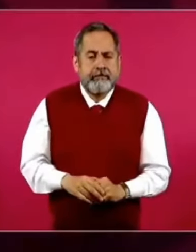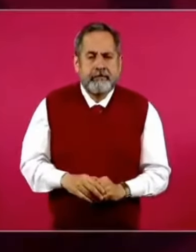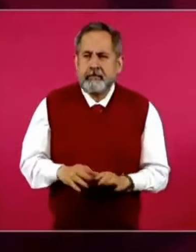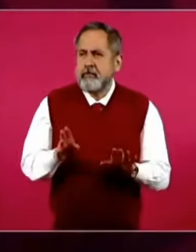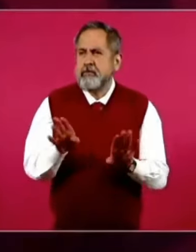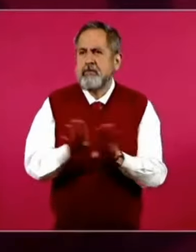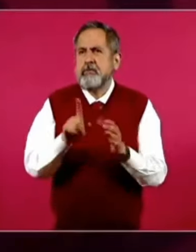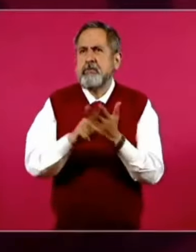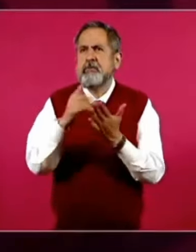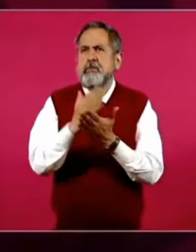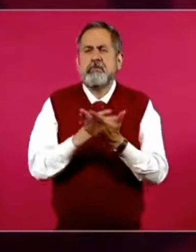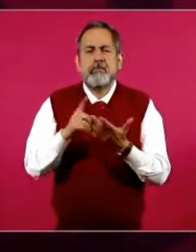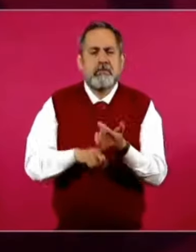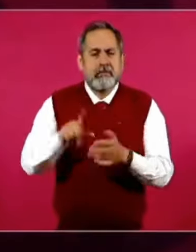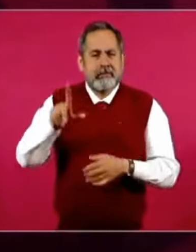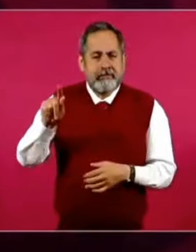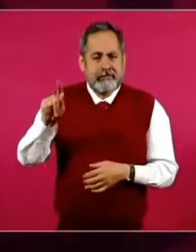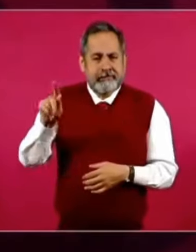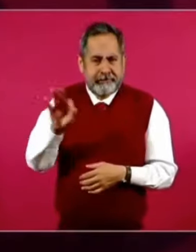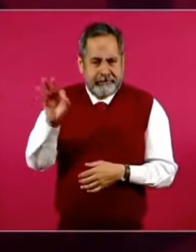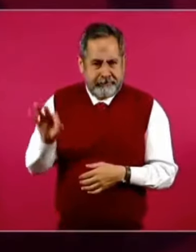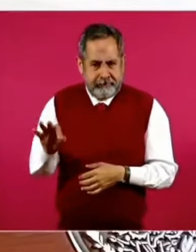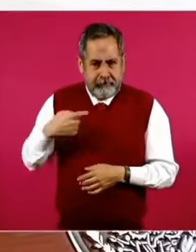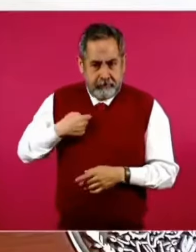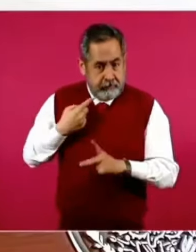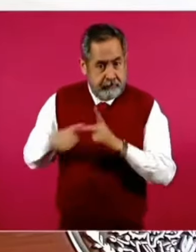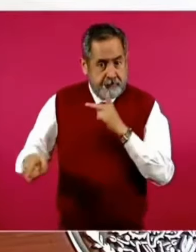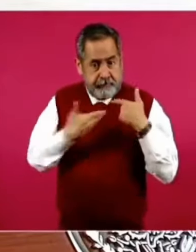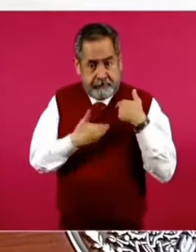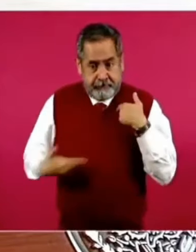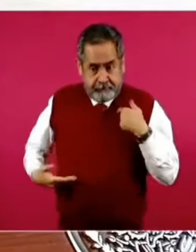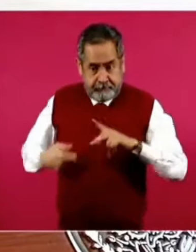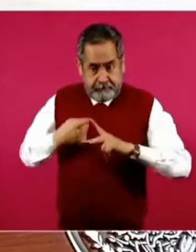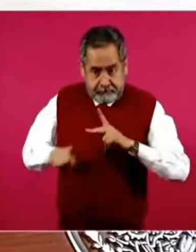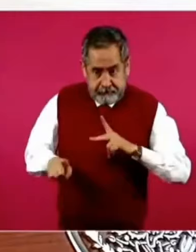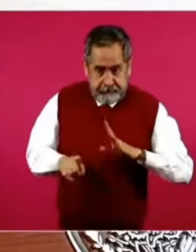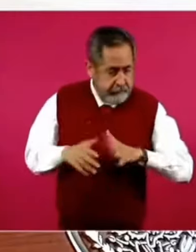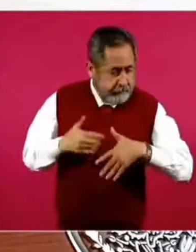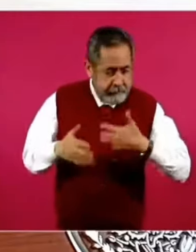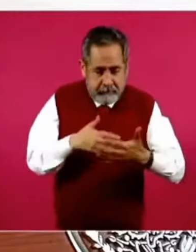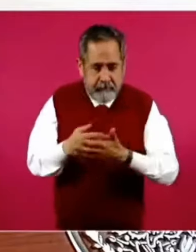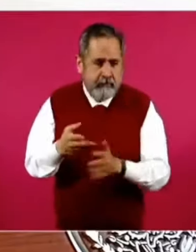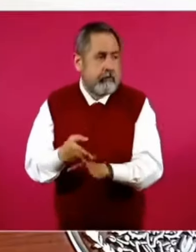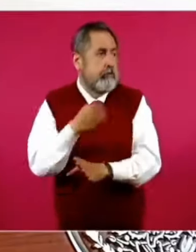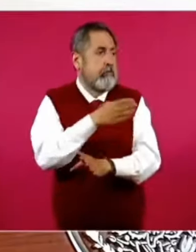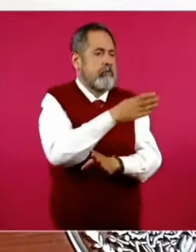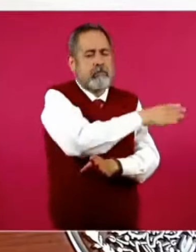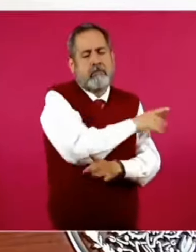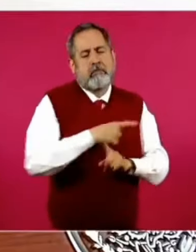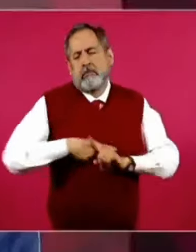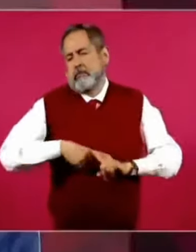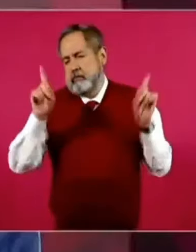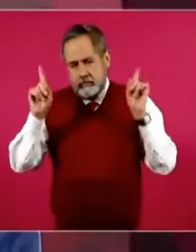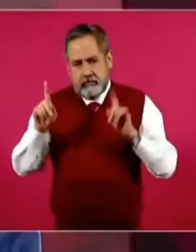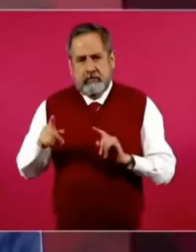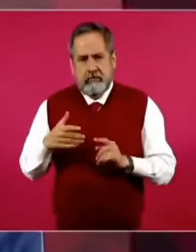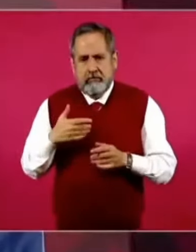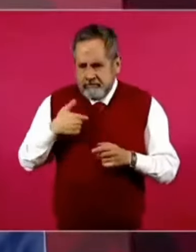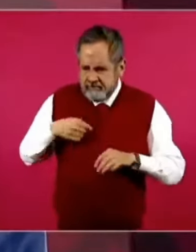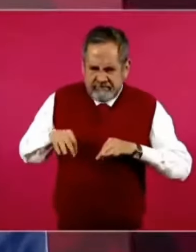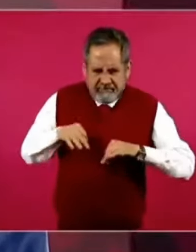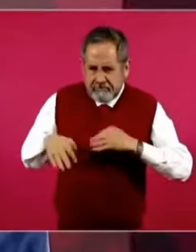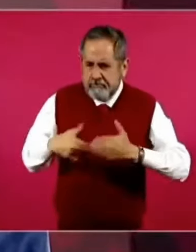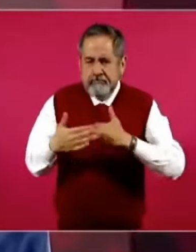Alrededor del 70% desde que llegamos, nada que ver con lo que sucedía